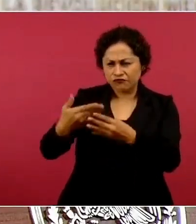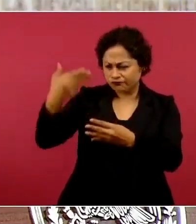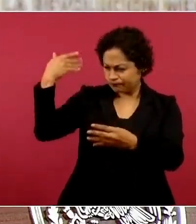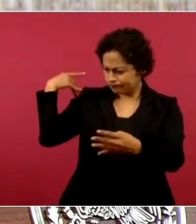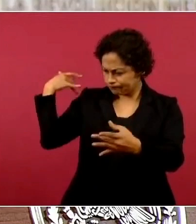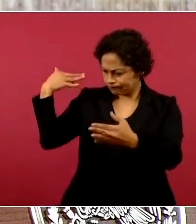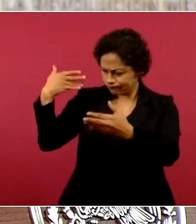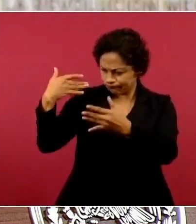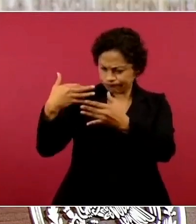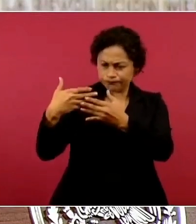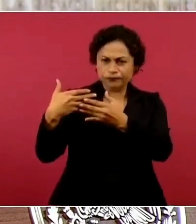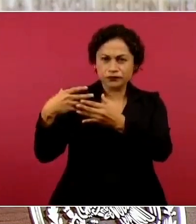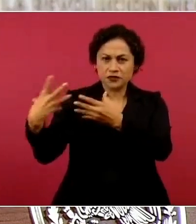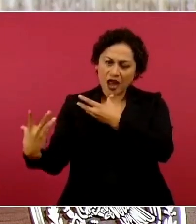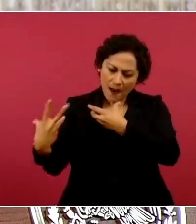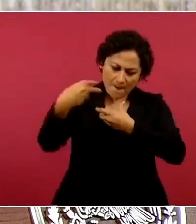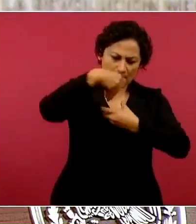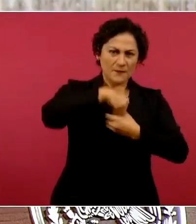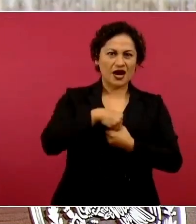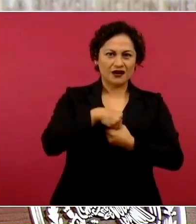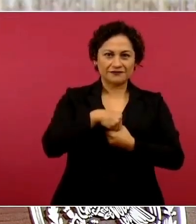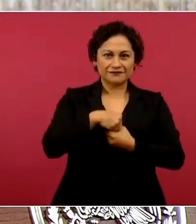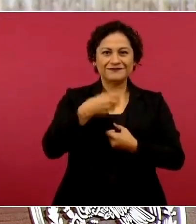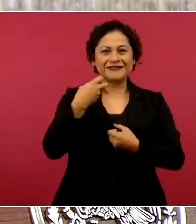Y ahí está el proyecto.